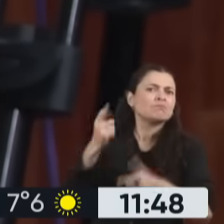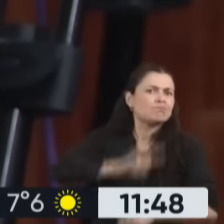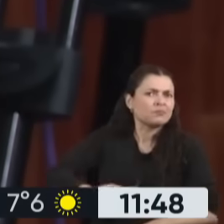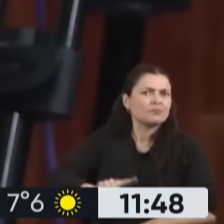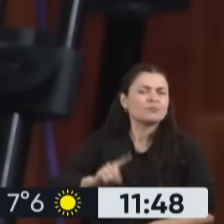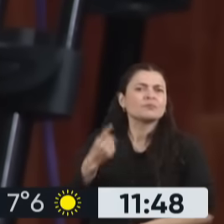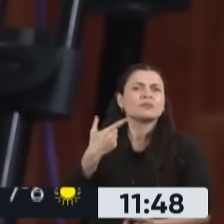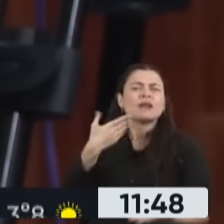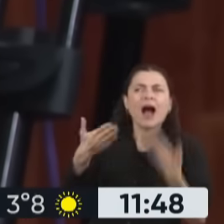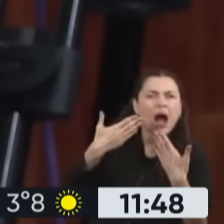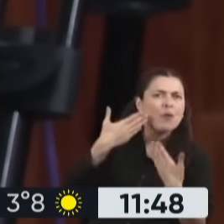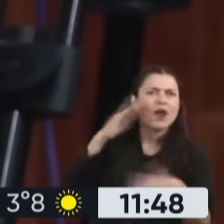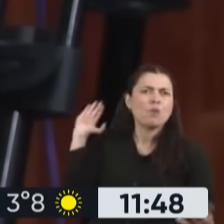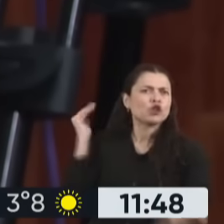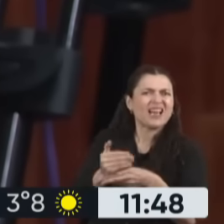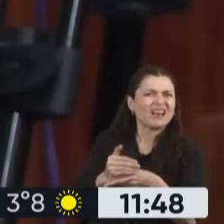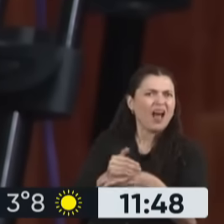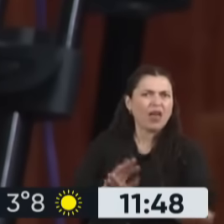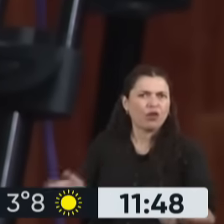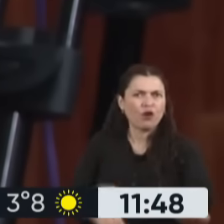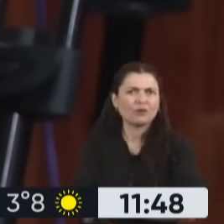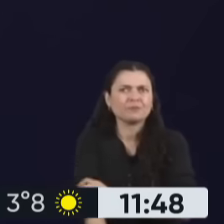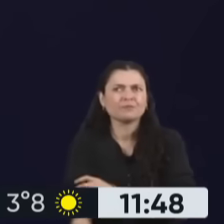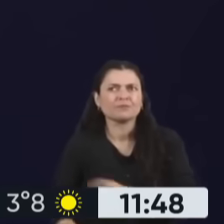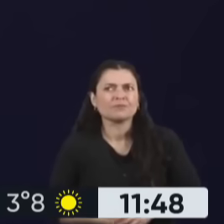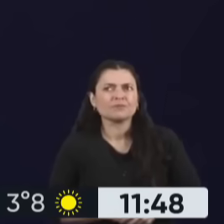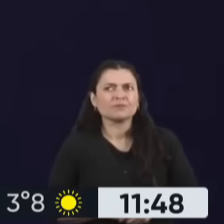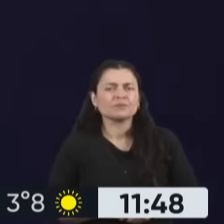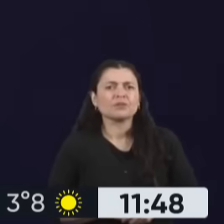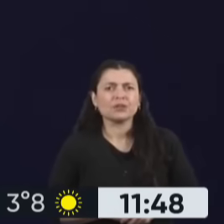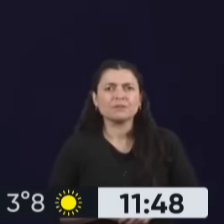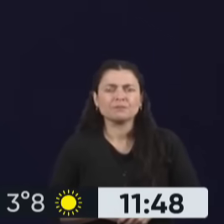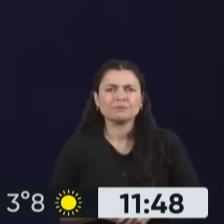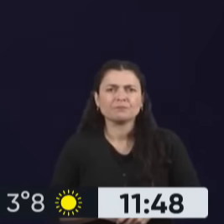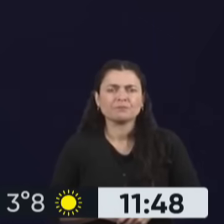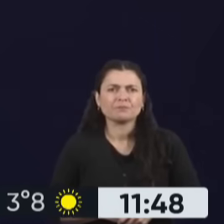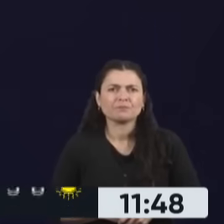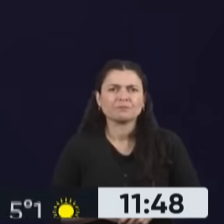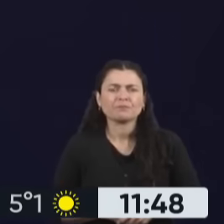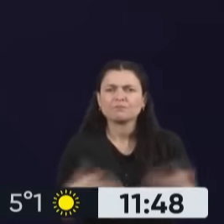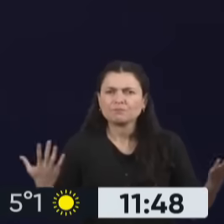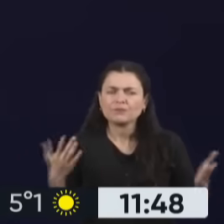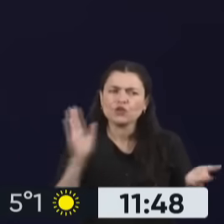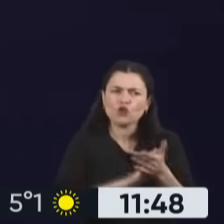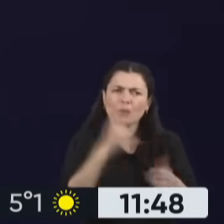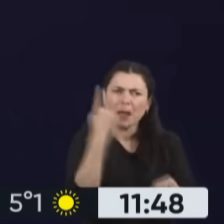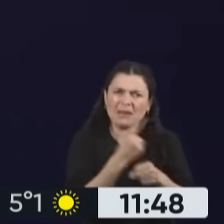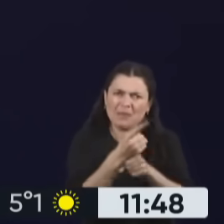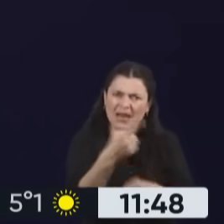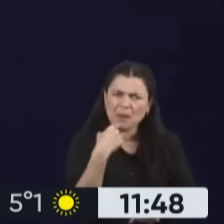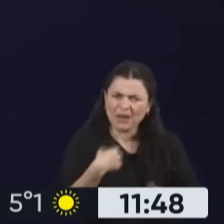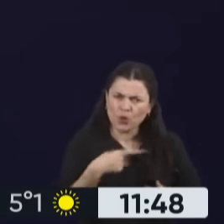trabajadores que están reclamando salarios. Gracias. Con respecto a tu primera pregunta, te recuerdo